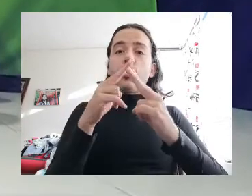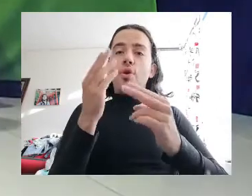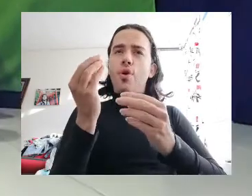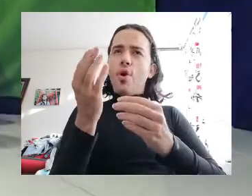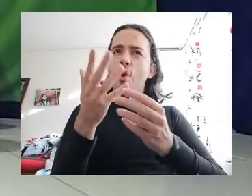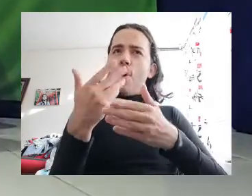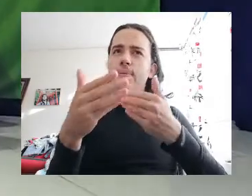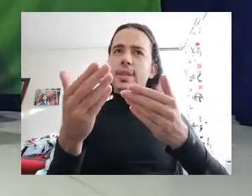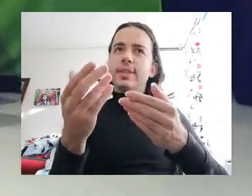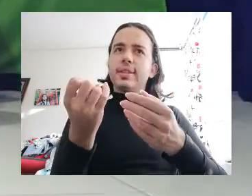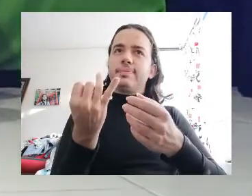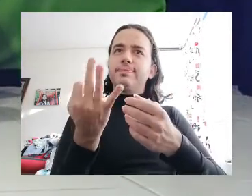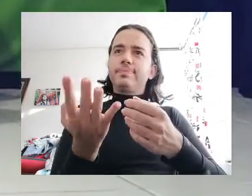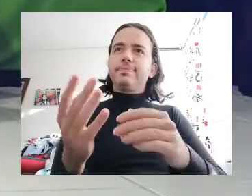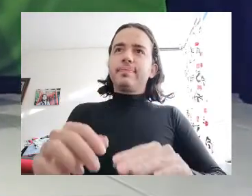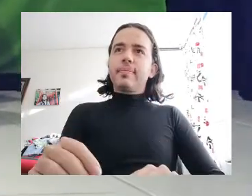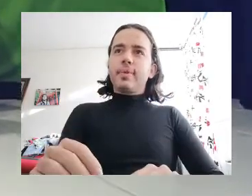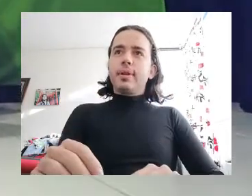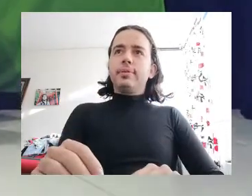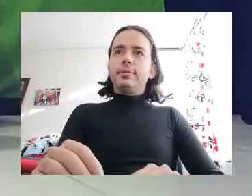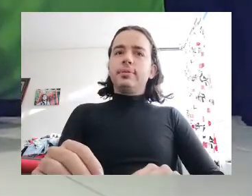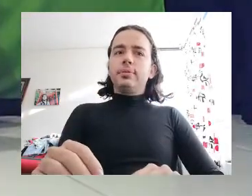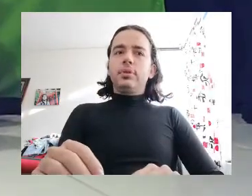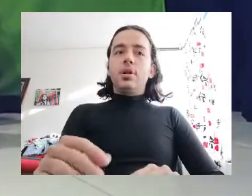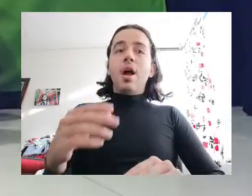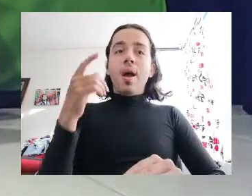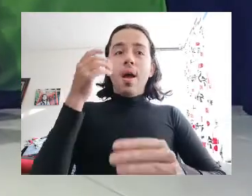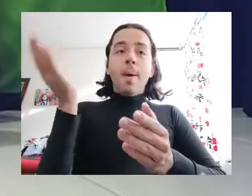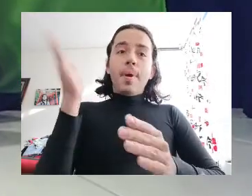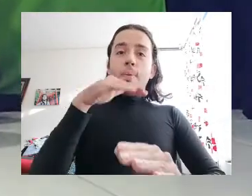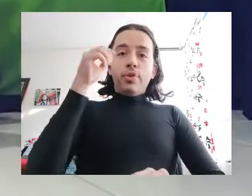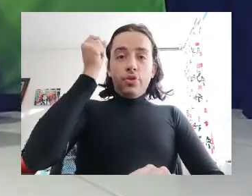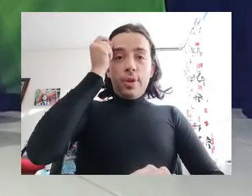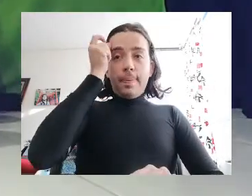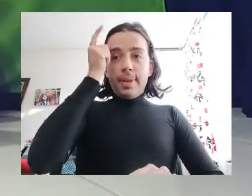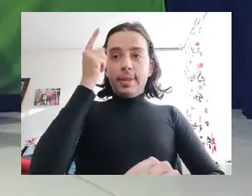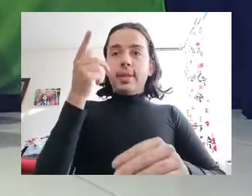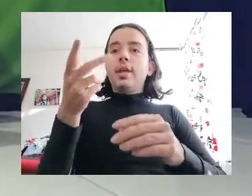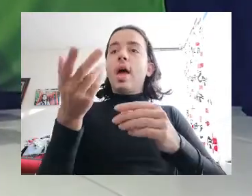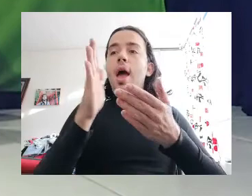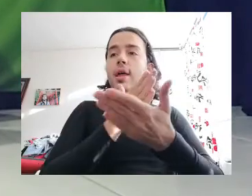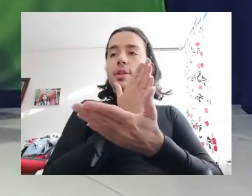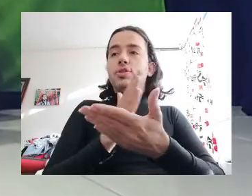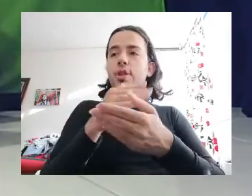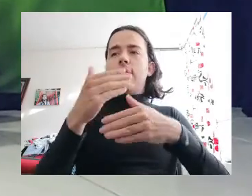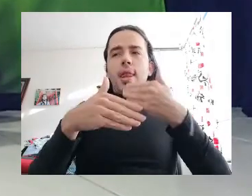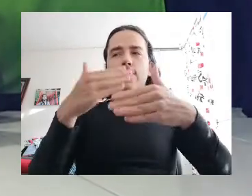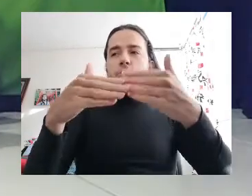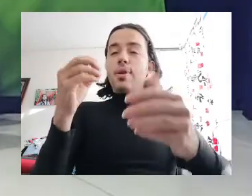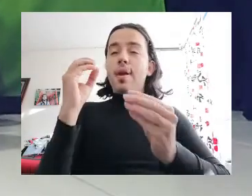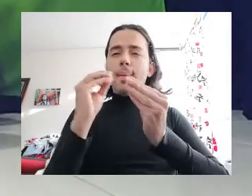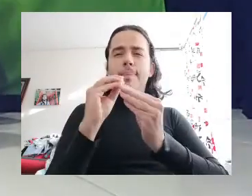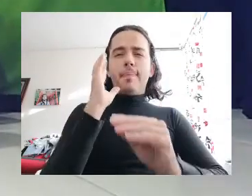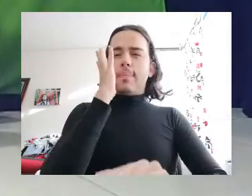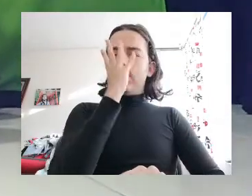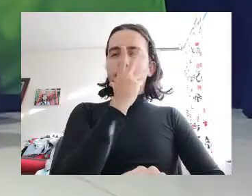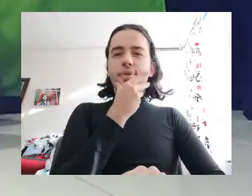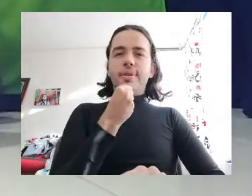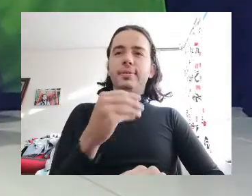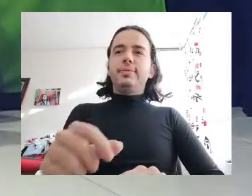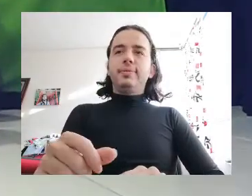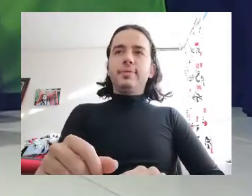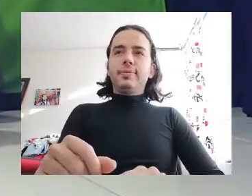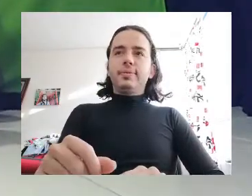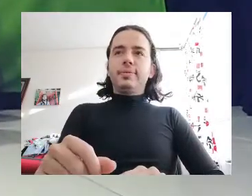cumbia. ¡Wow, doctor! Ahora vamos a interpretar una canción con este ritmo, danza